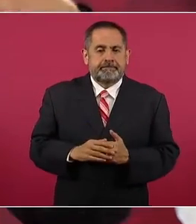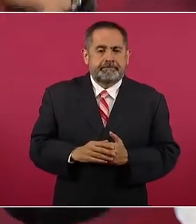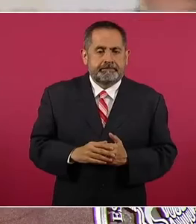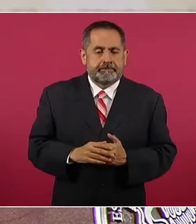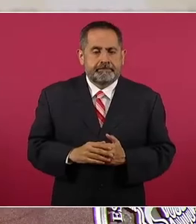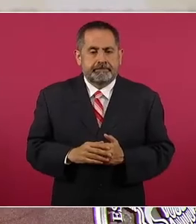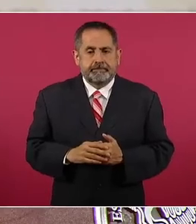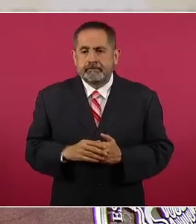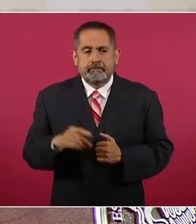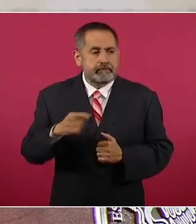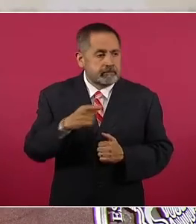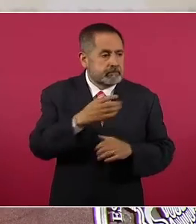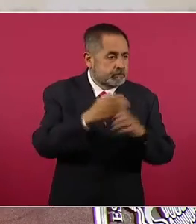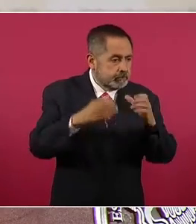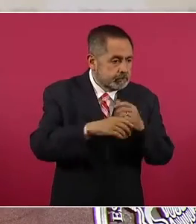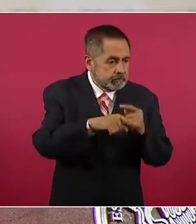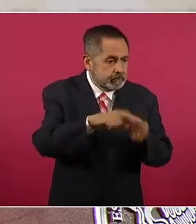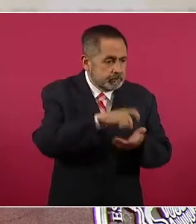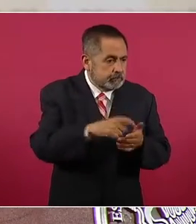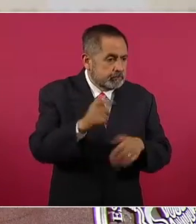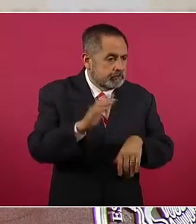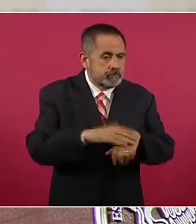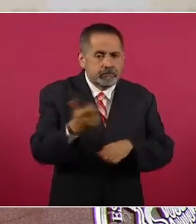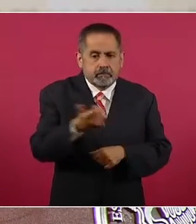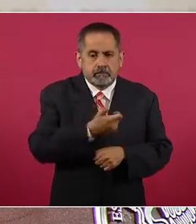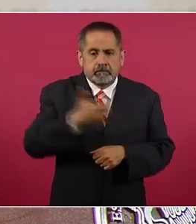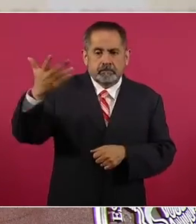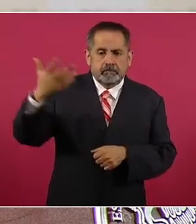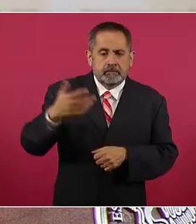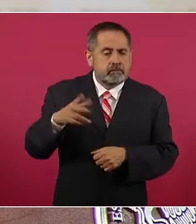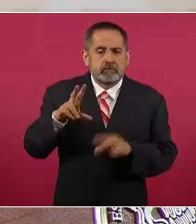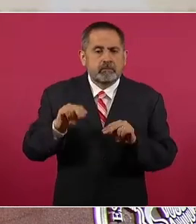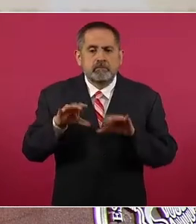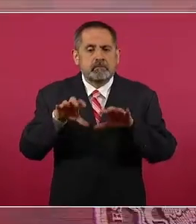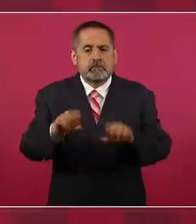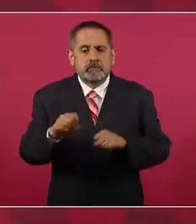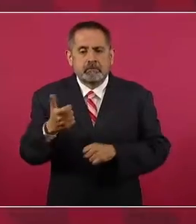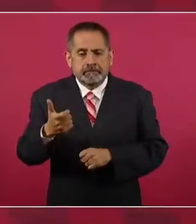Aumenta la carestía, se puede comprar menos,